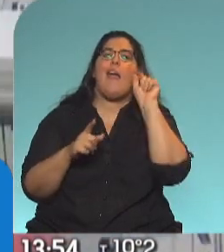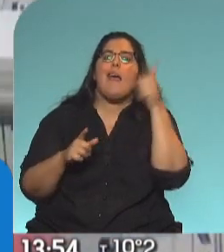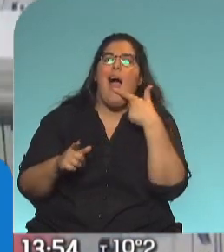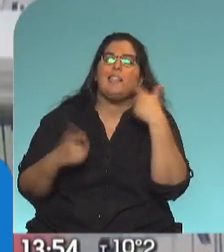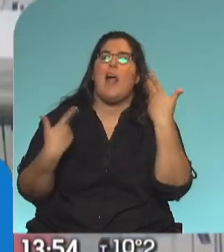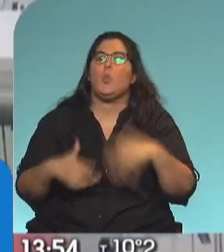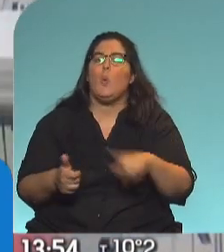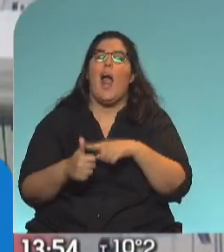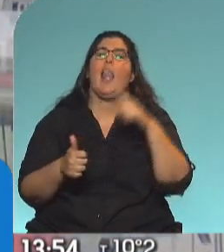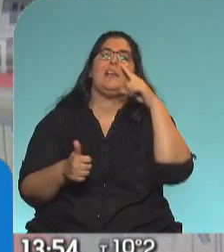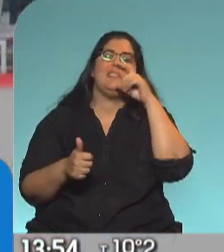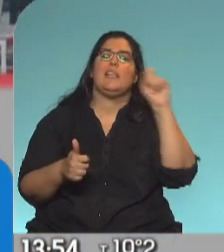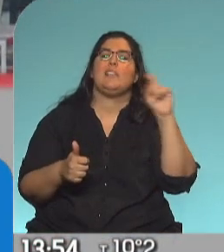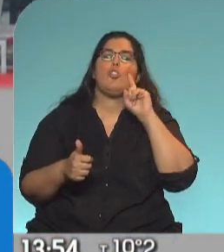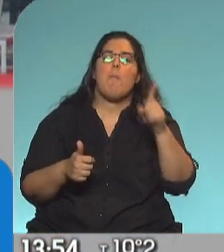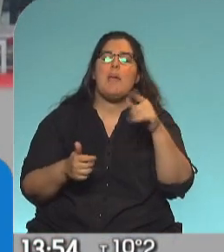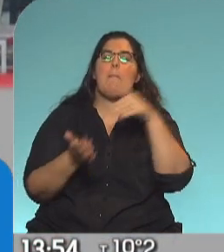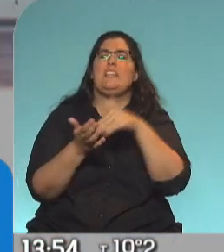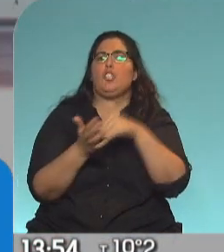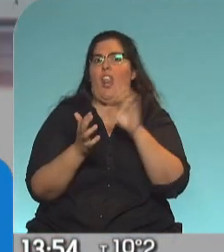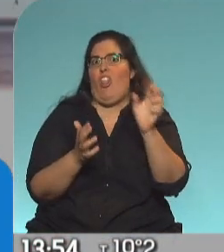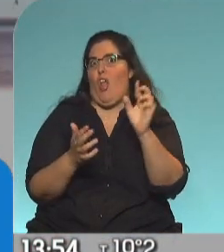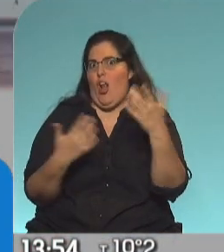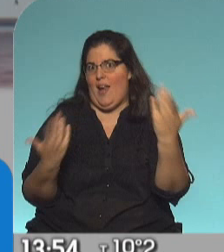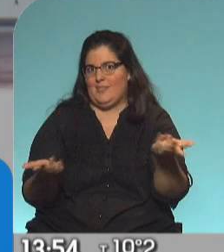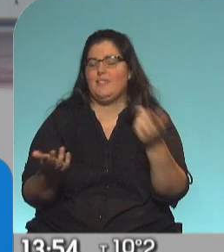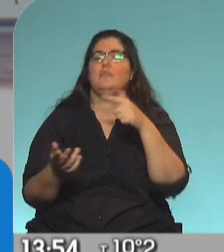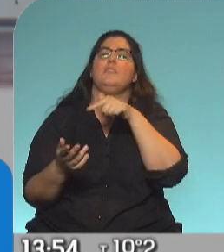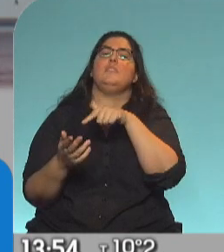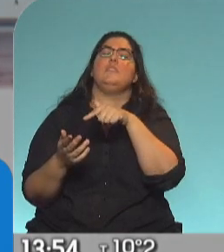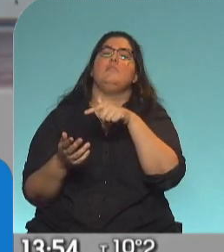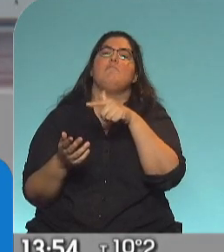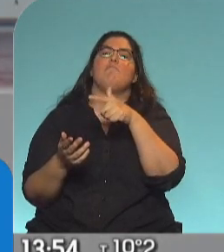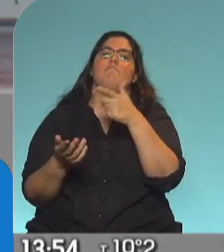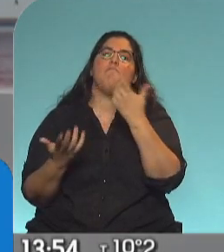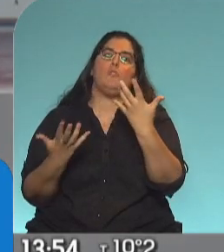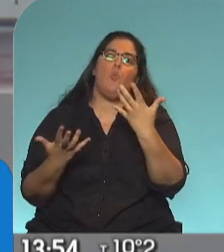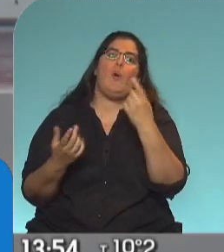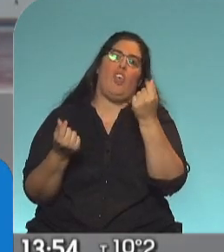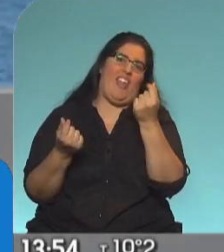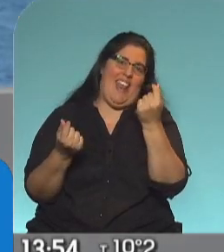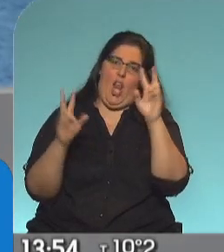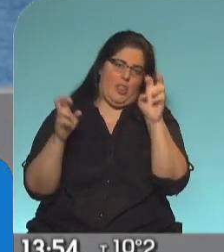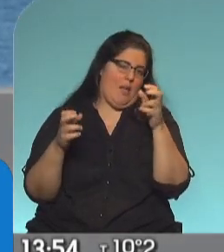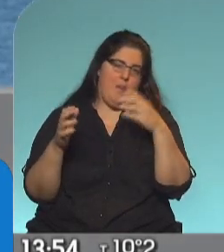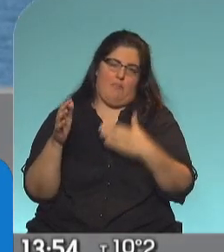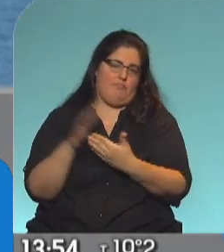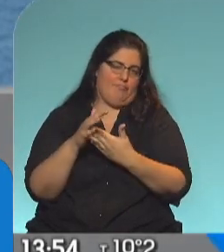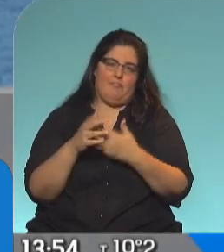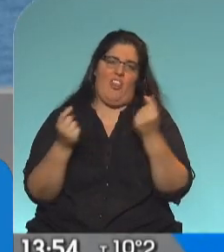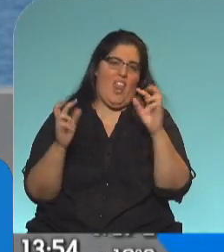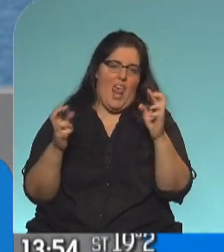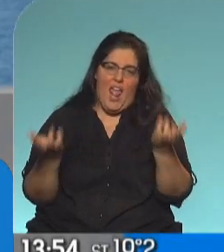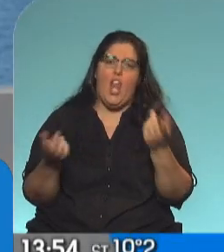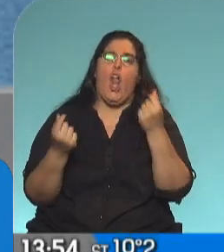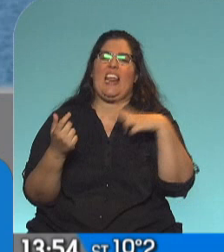por 700.000 millones de dólares. Estamos hablando siempre, por supuesto, de dinero, de riquezas. Sí.